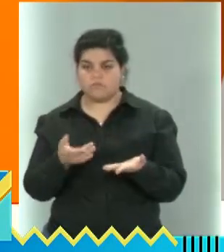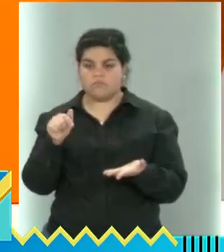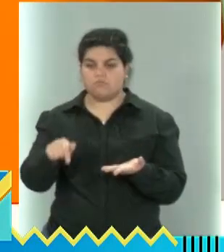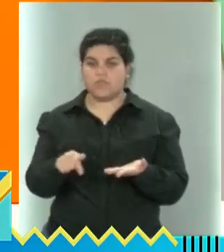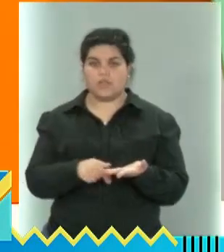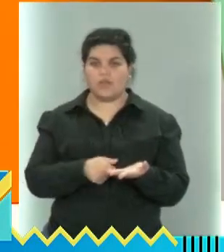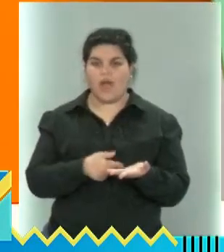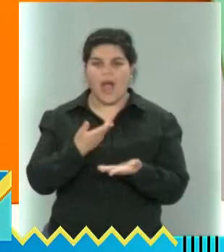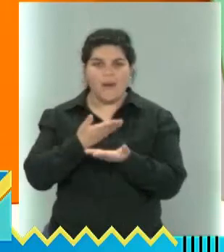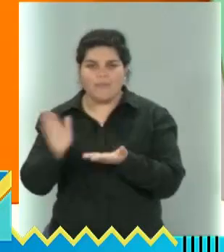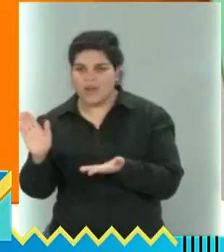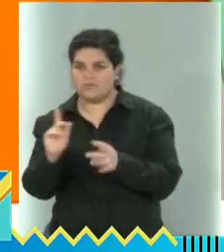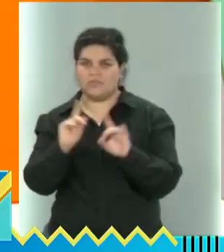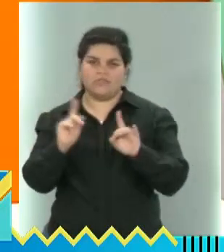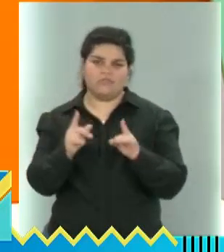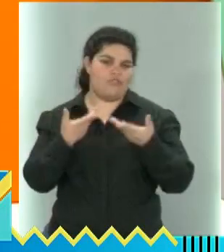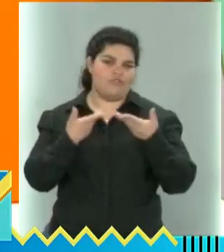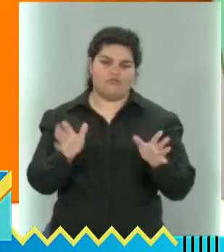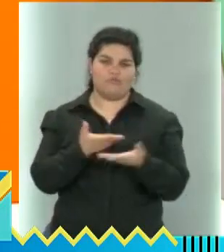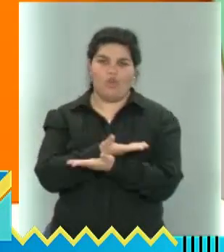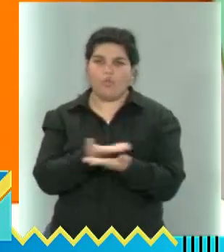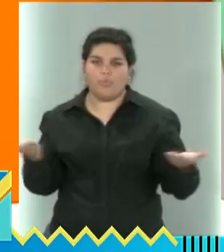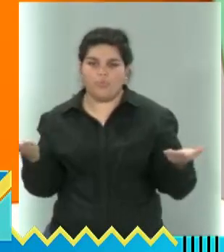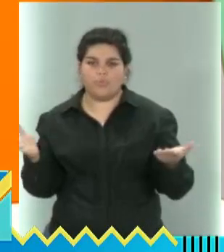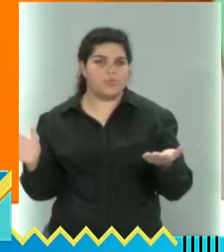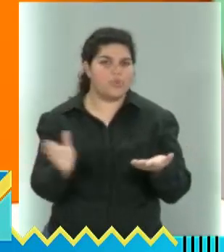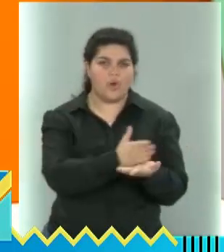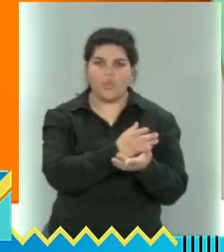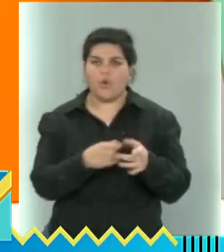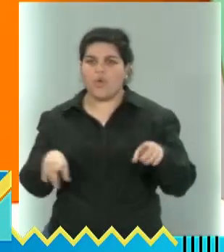aislado, o sea, no. Se enmarca dentro de un